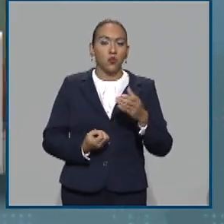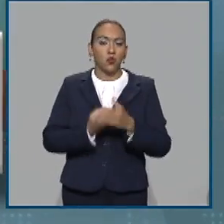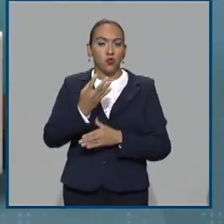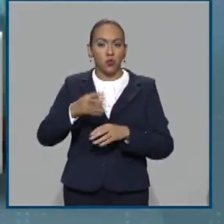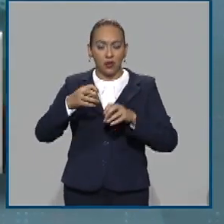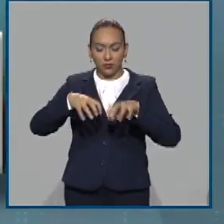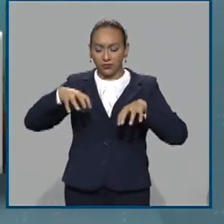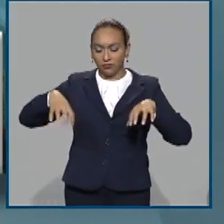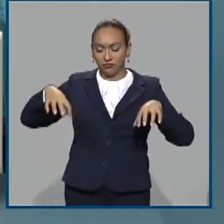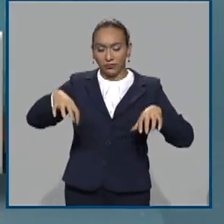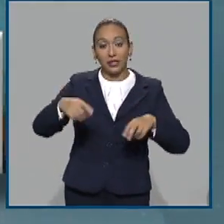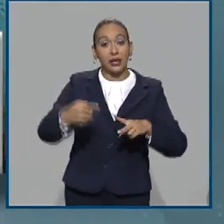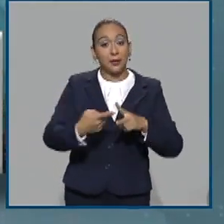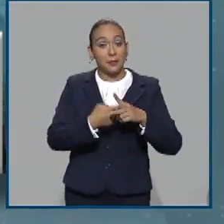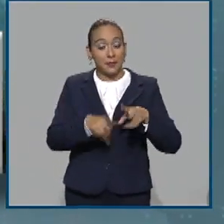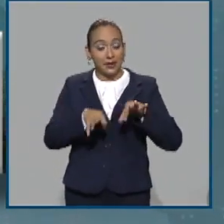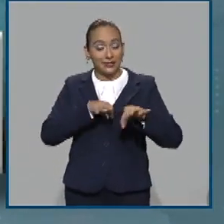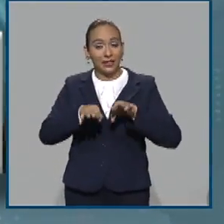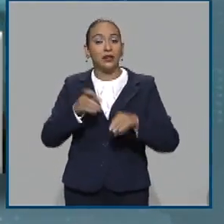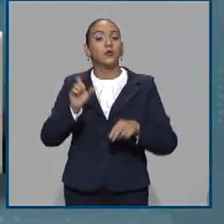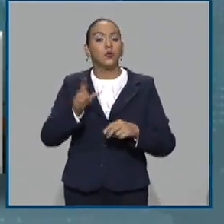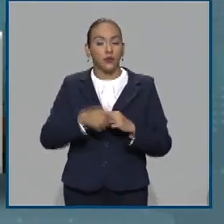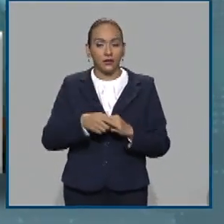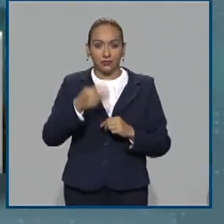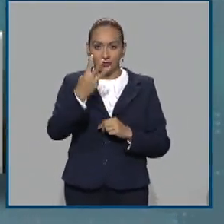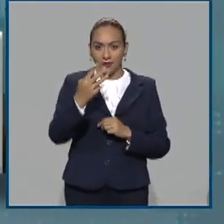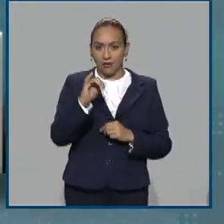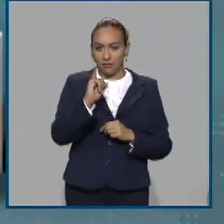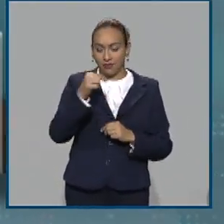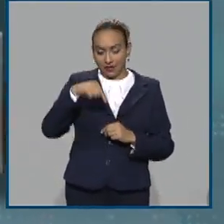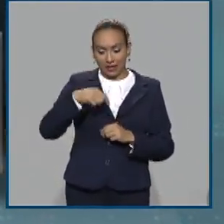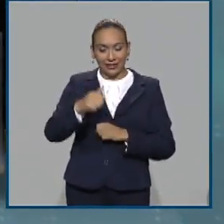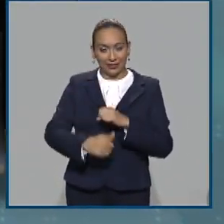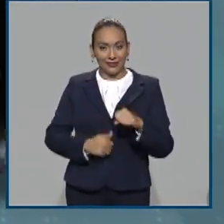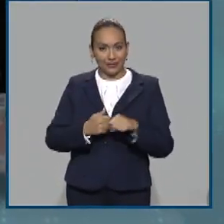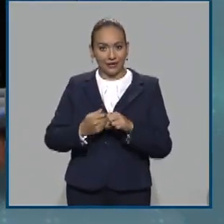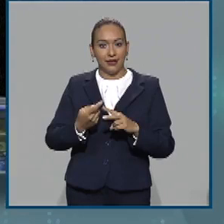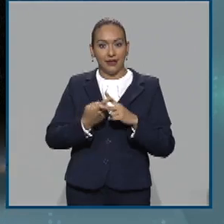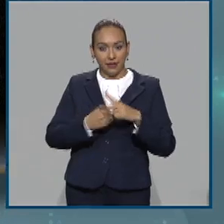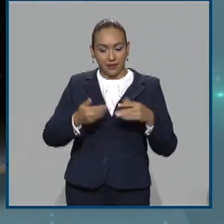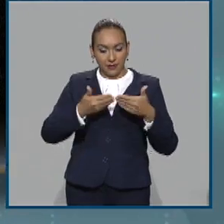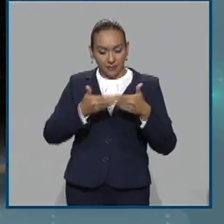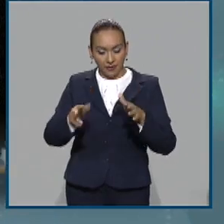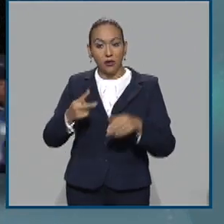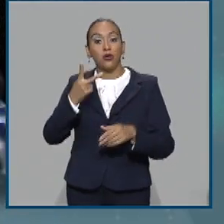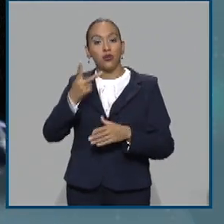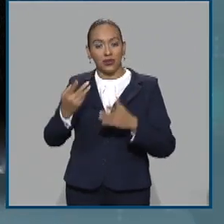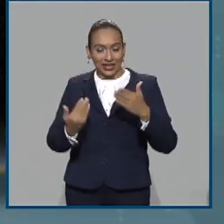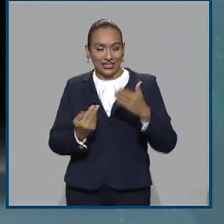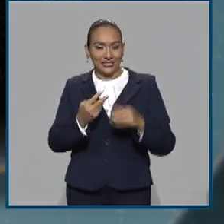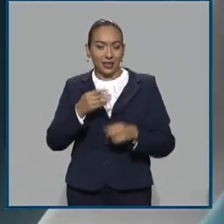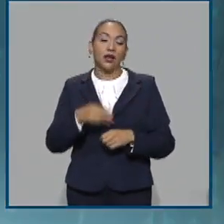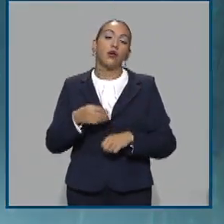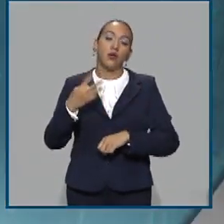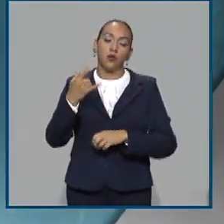unitarios que comenzarán sus funciones a partir del 3 de junio de este año en 2 turnos, diurno y